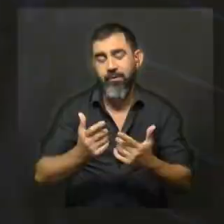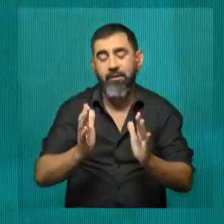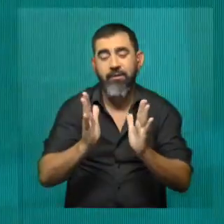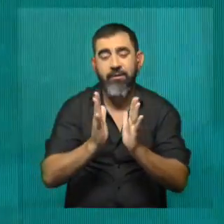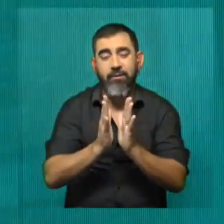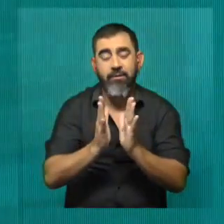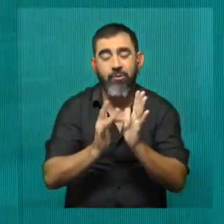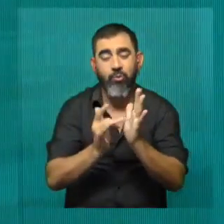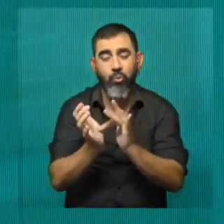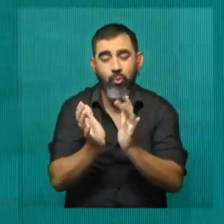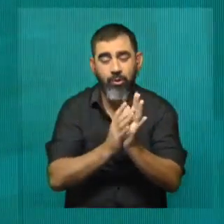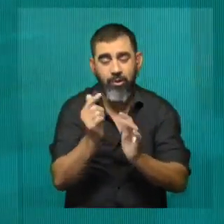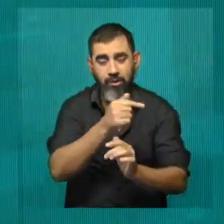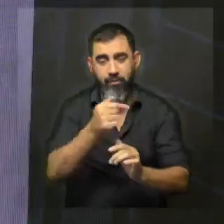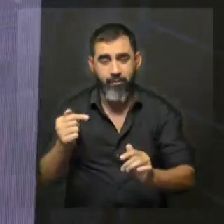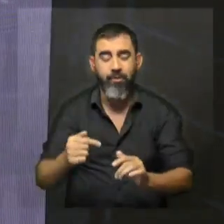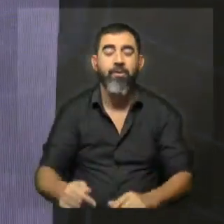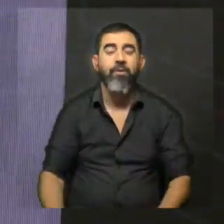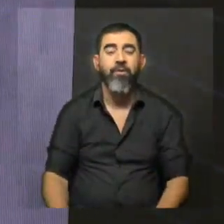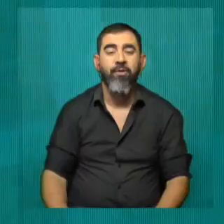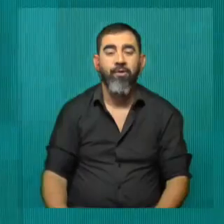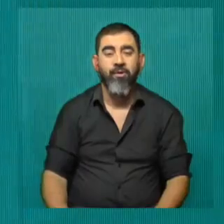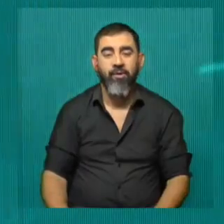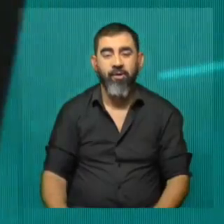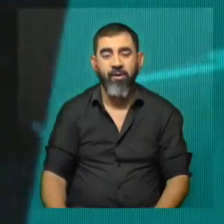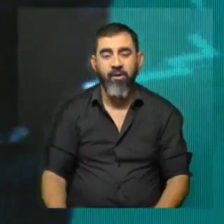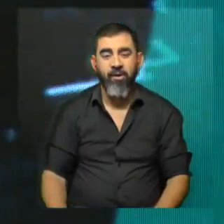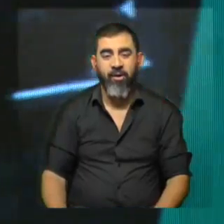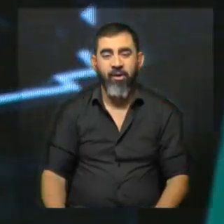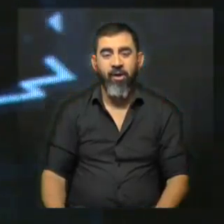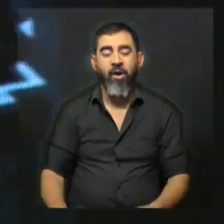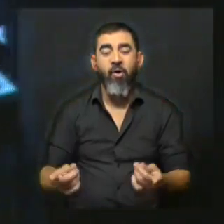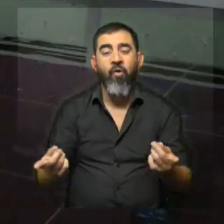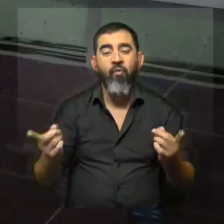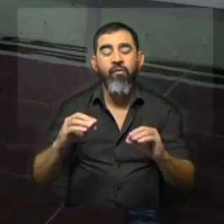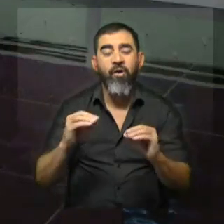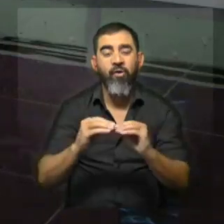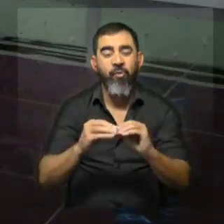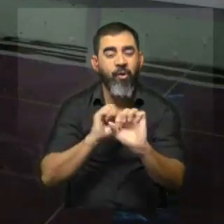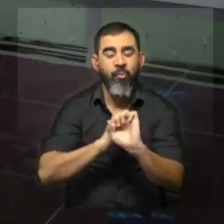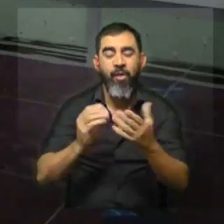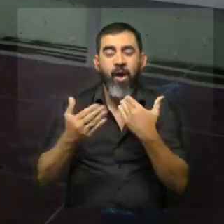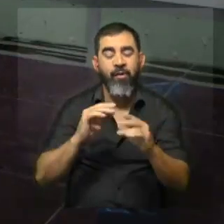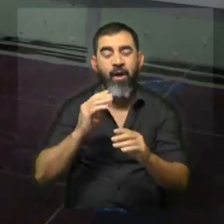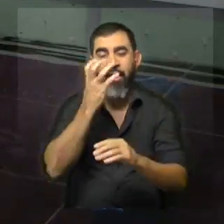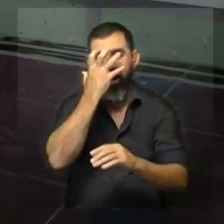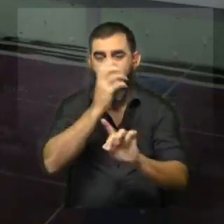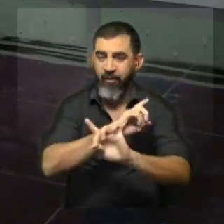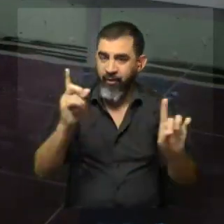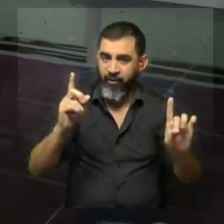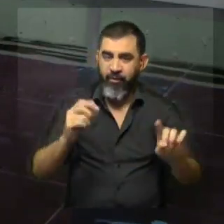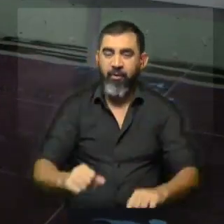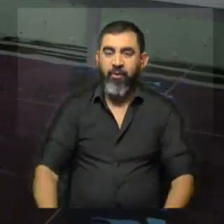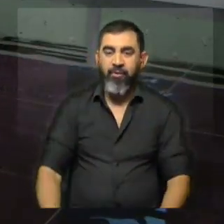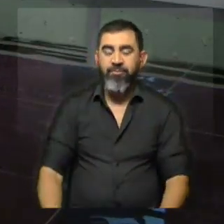Semana Santa. Carnaval largo del mundo. Uy, ahí, podemos, no, me quedé preocupado. No que vuelve, ahora vuelve Tania y no podemos hablar mal de carnaval. Ya, hay